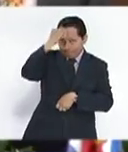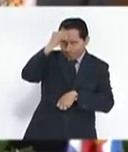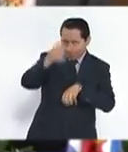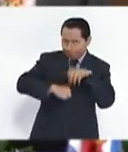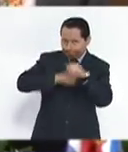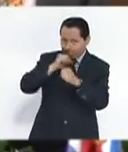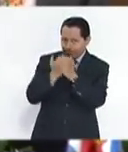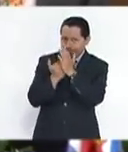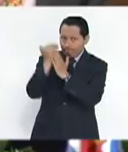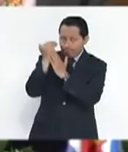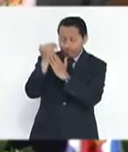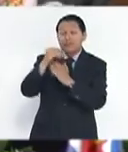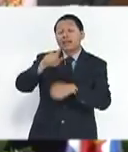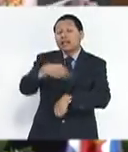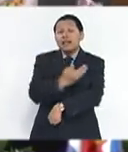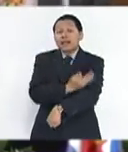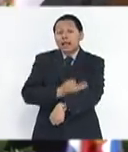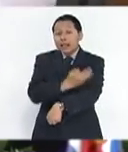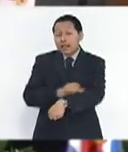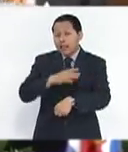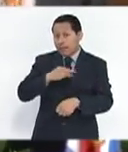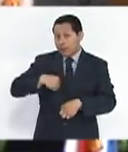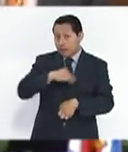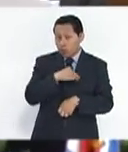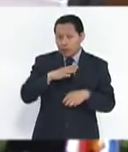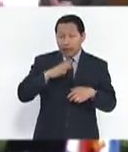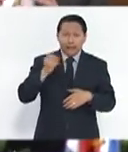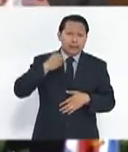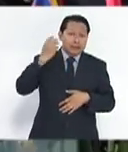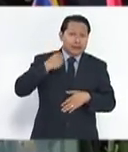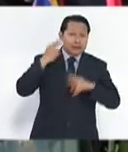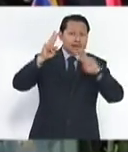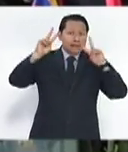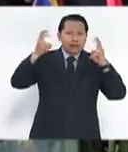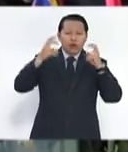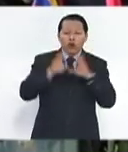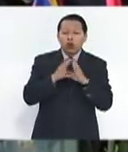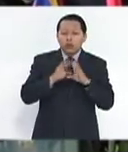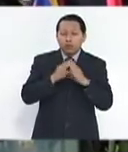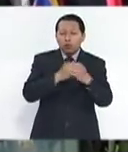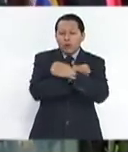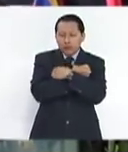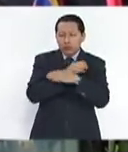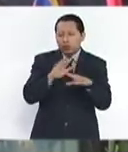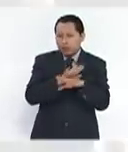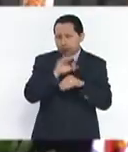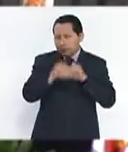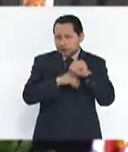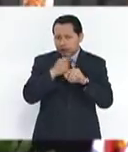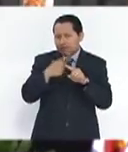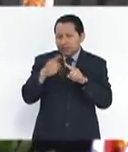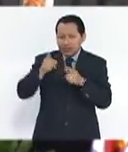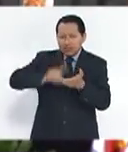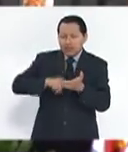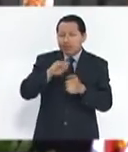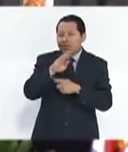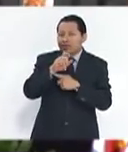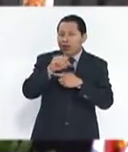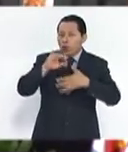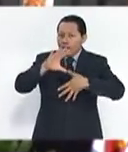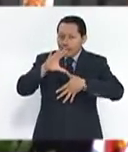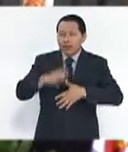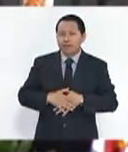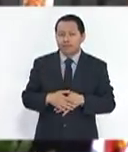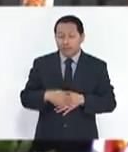la tarde, los miembros de la organización participaron en el seminario titulado Reforma Educativa en Iberoamérica. En México hemos